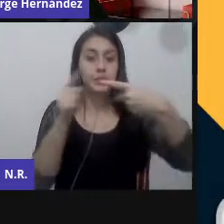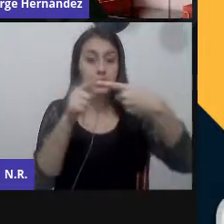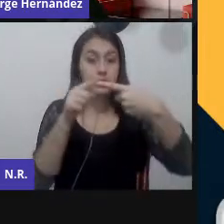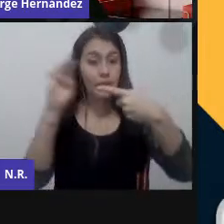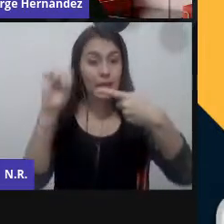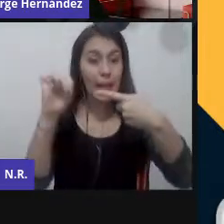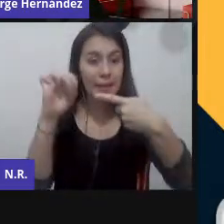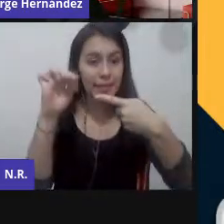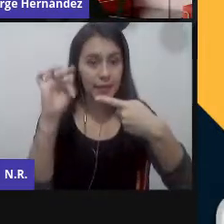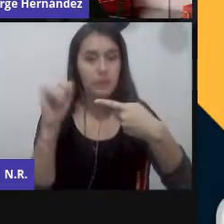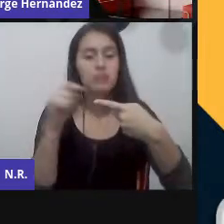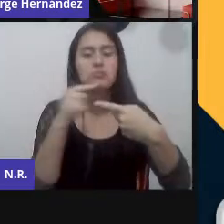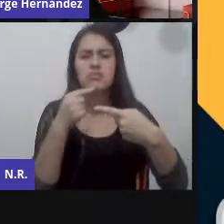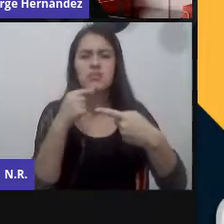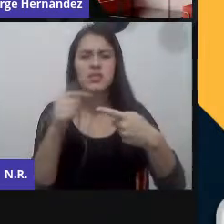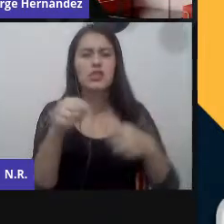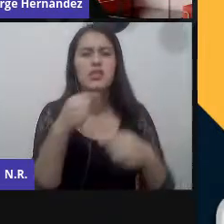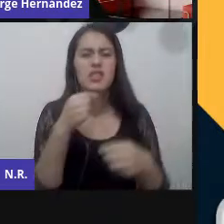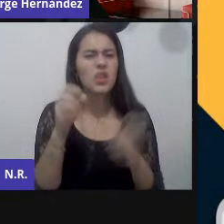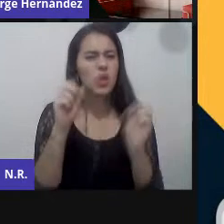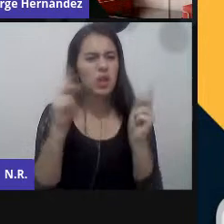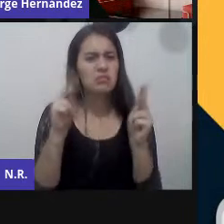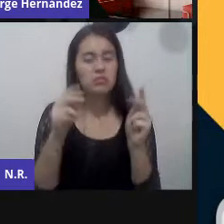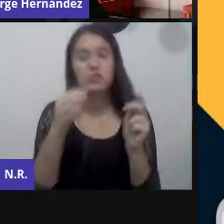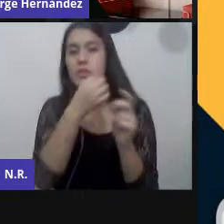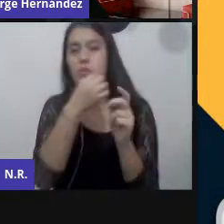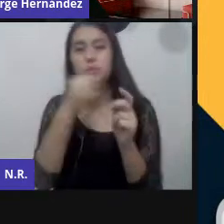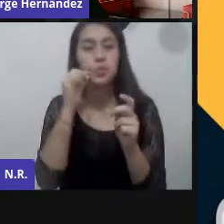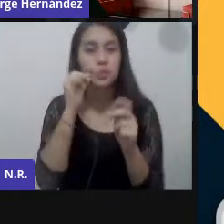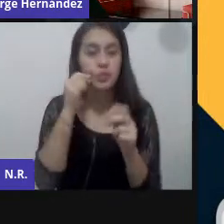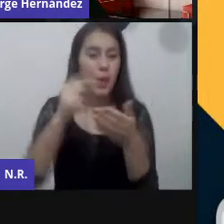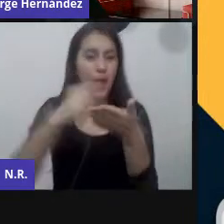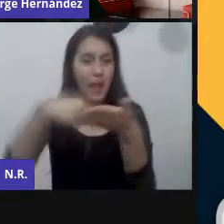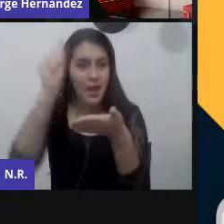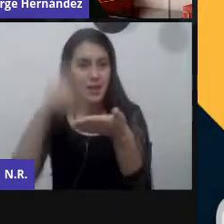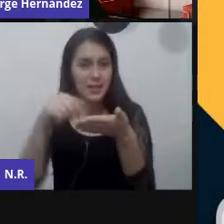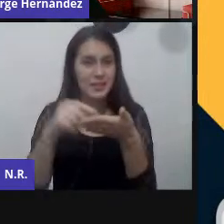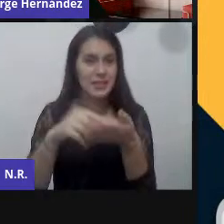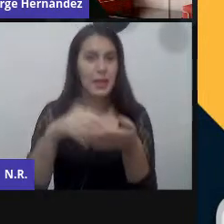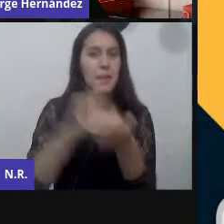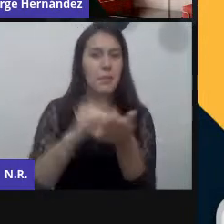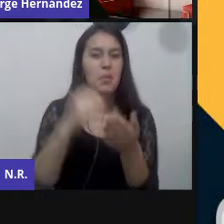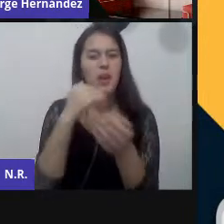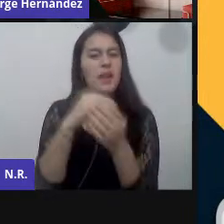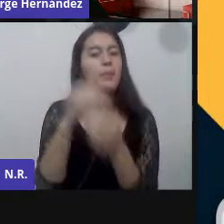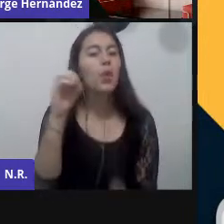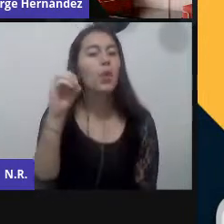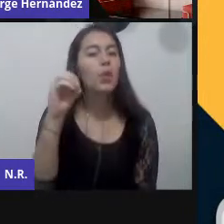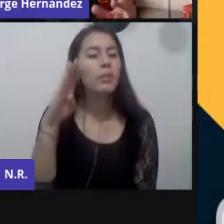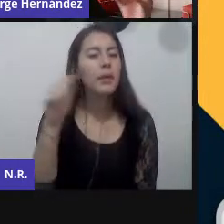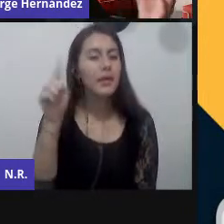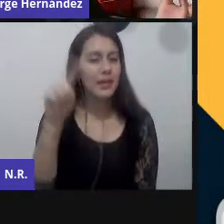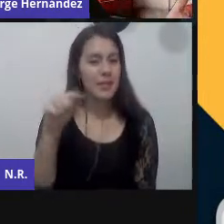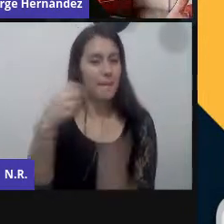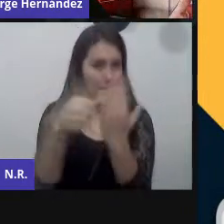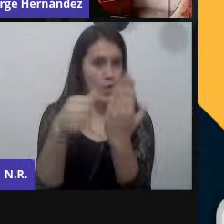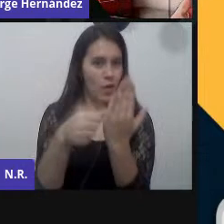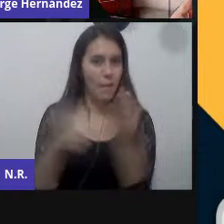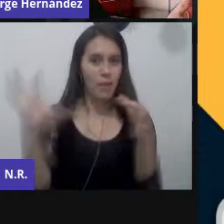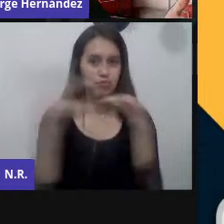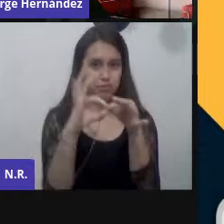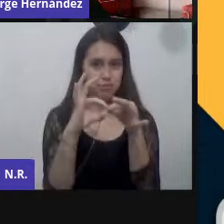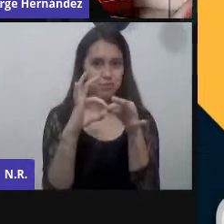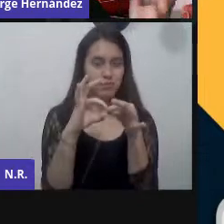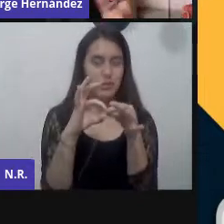es unas llaves o unas credenciales para conectarlo, digamos, por ejemplo, con OBS. De este modo, el programa va a